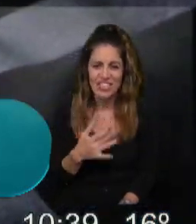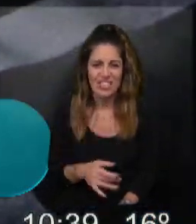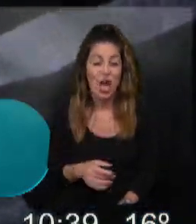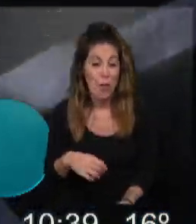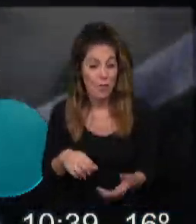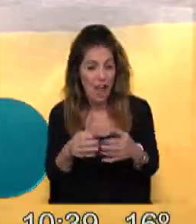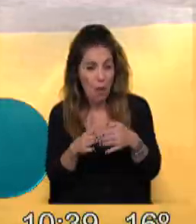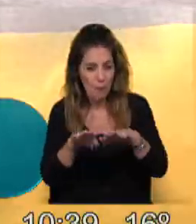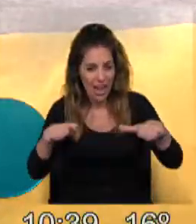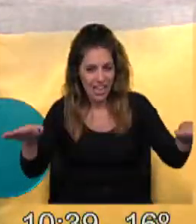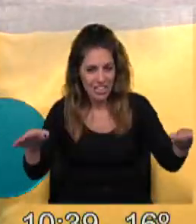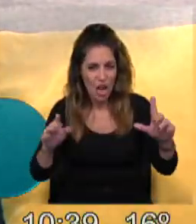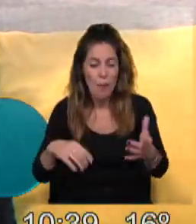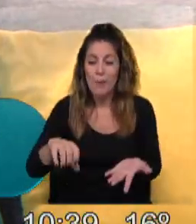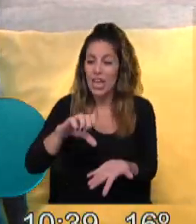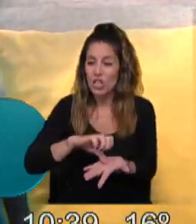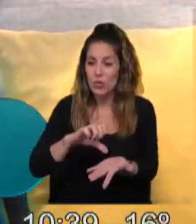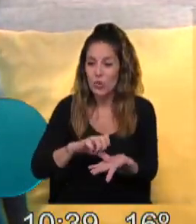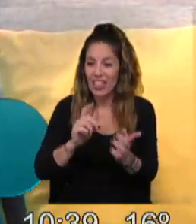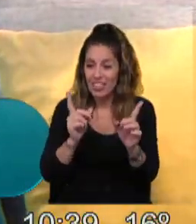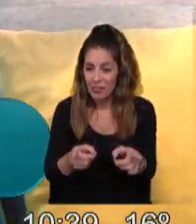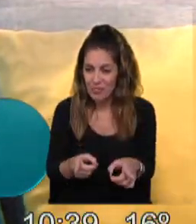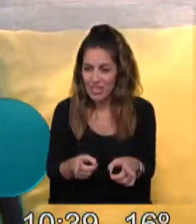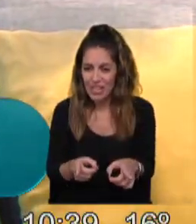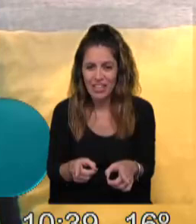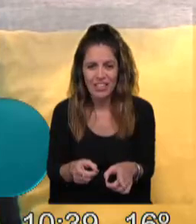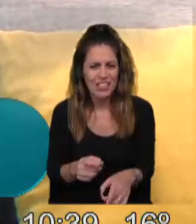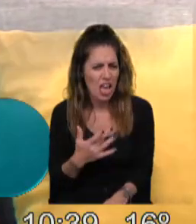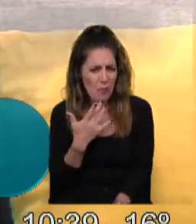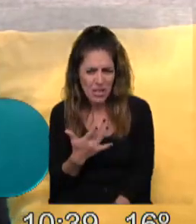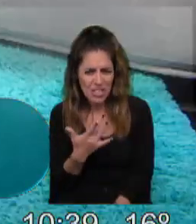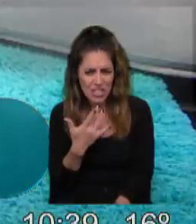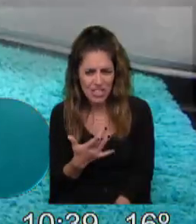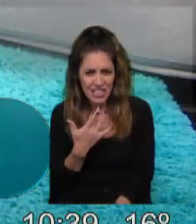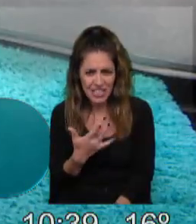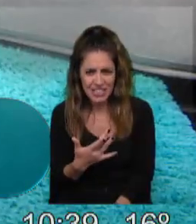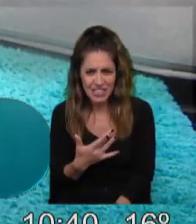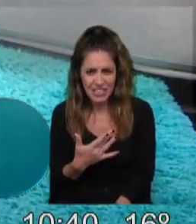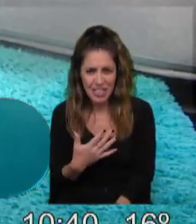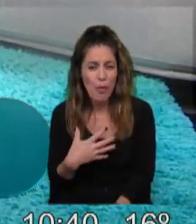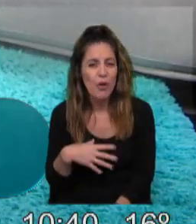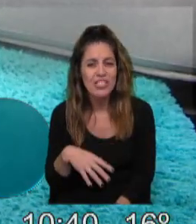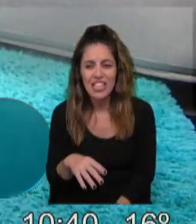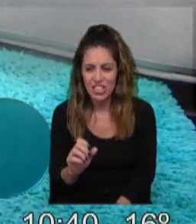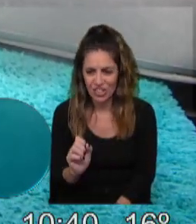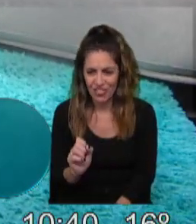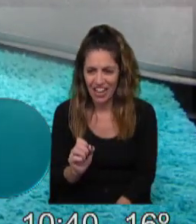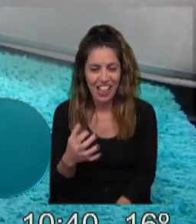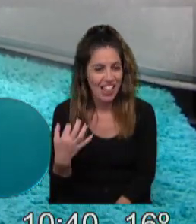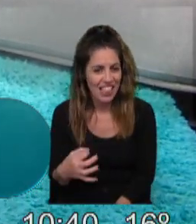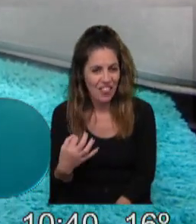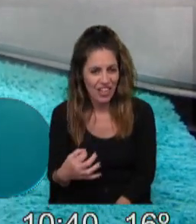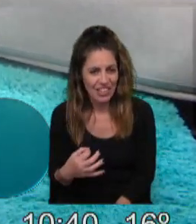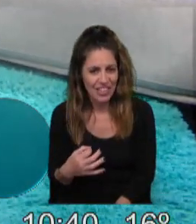también. Mirá lo que es. Para JP. Pero esto, pero es una belleza. Lo vamos a llevar las tías, lo vamos a llevar. ¿Cómo no? La verdad, es un